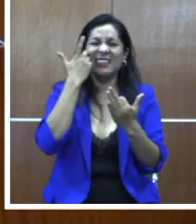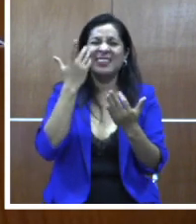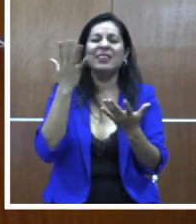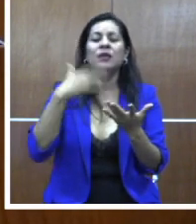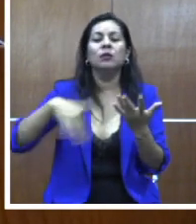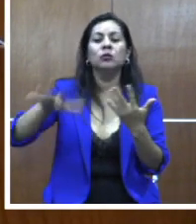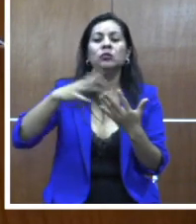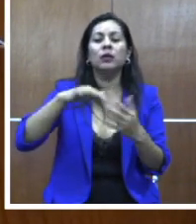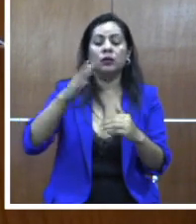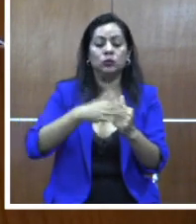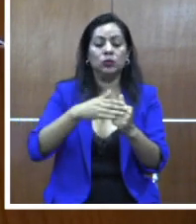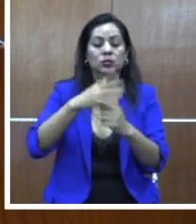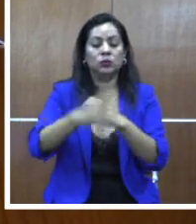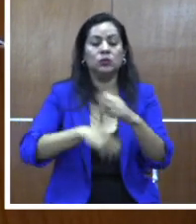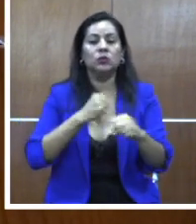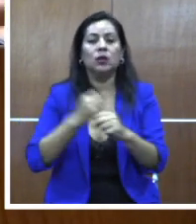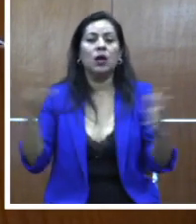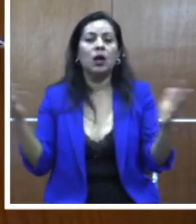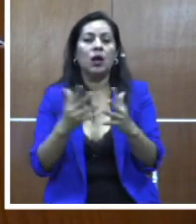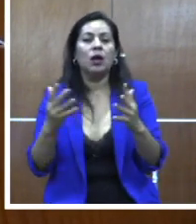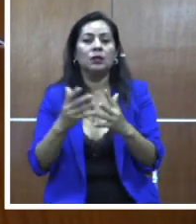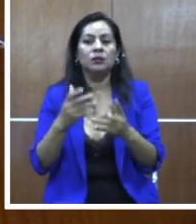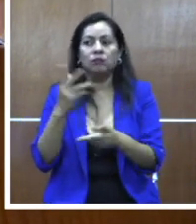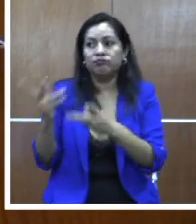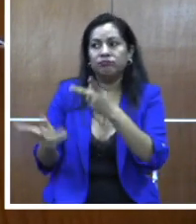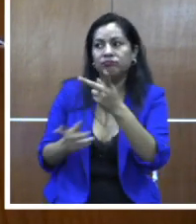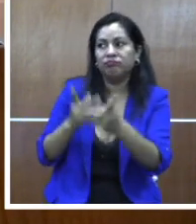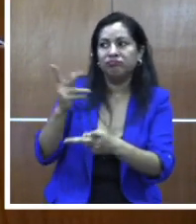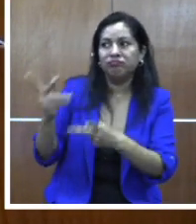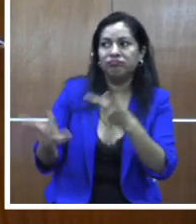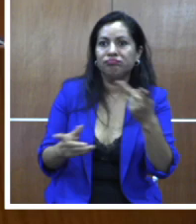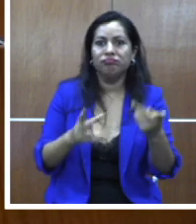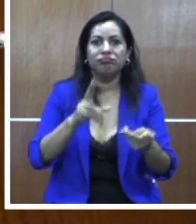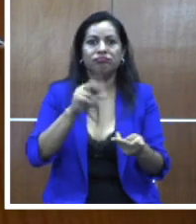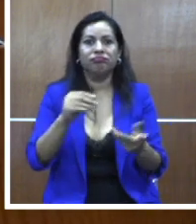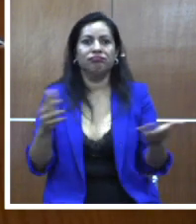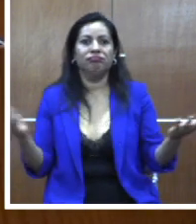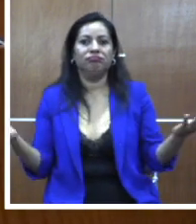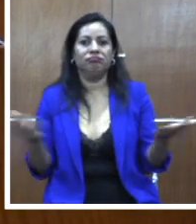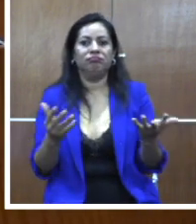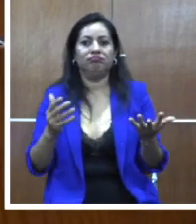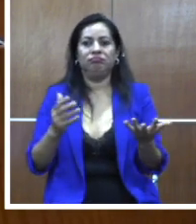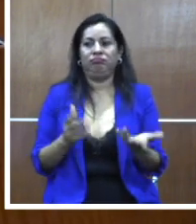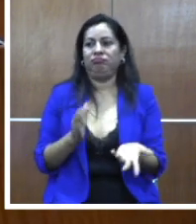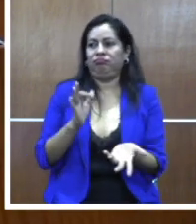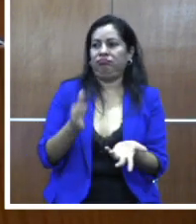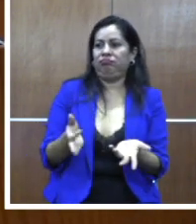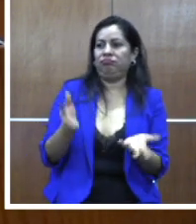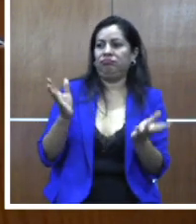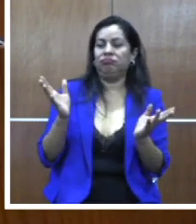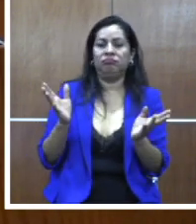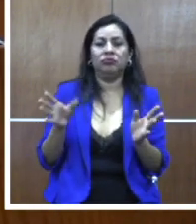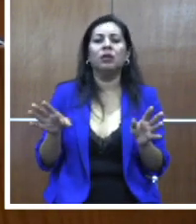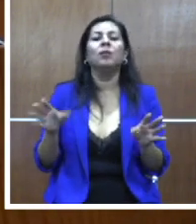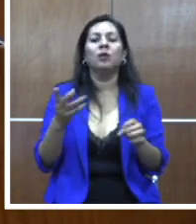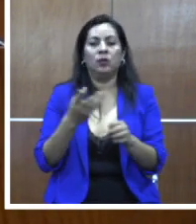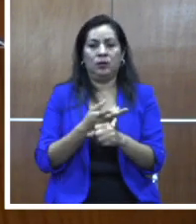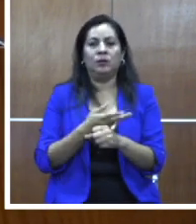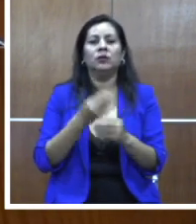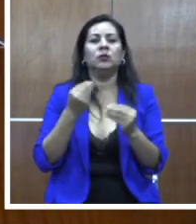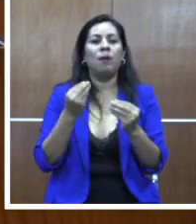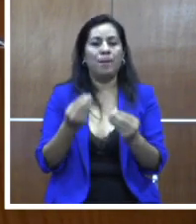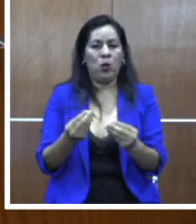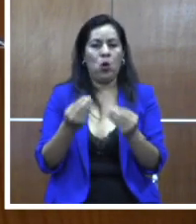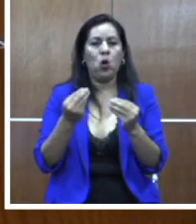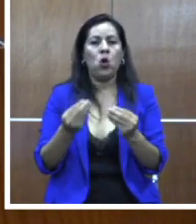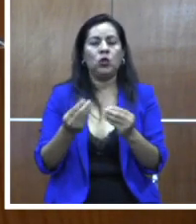los próximos años generar consenso y no causar desaprobación como lo causaron